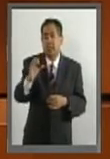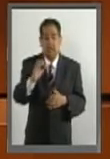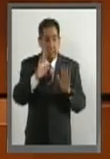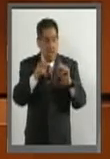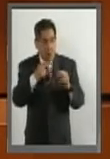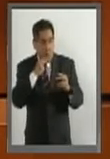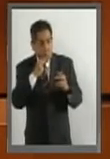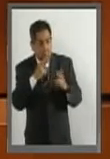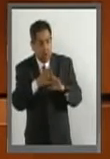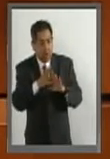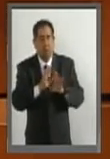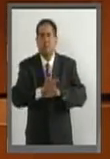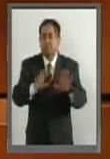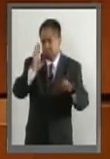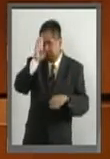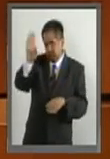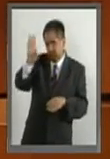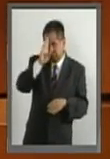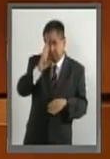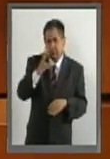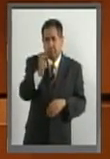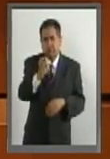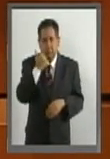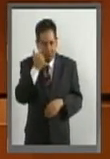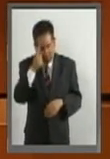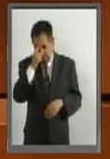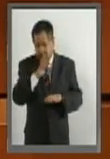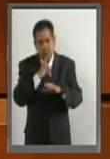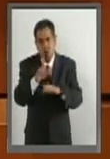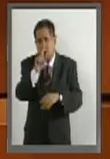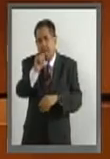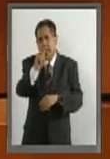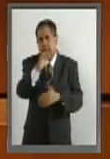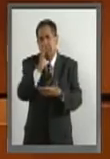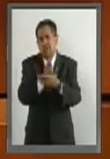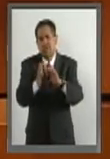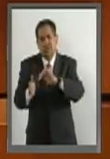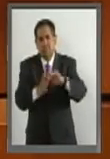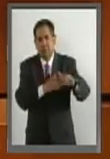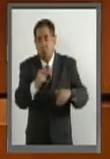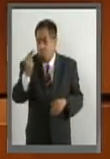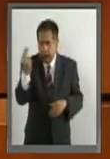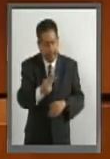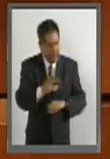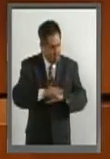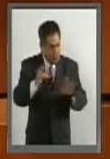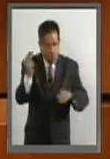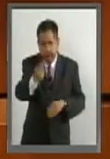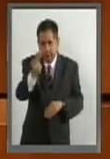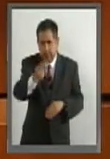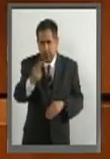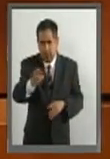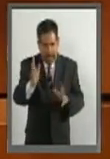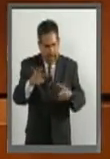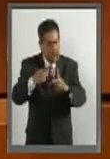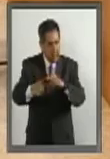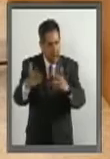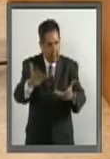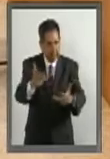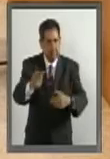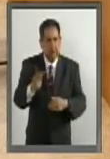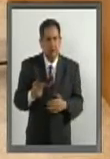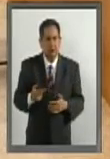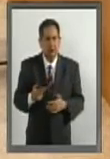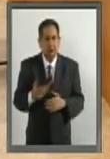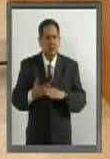sea aplicado en nuestro país, que es lo que nosotros consideramos que es necesario y urgente. Urgente, empezar a actuar antes de